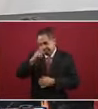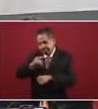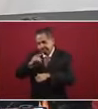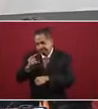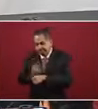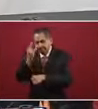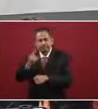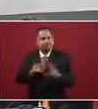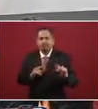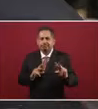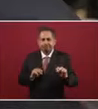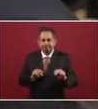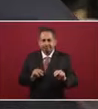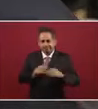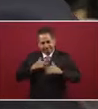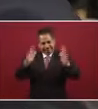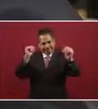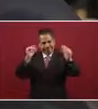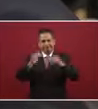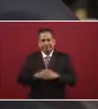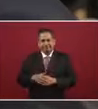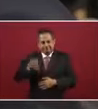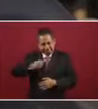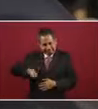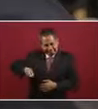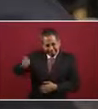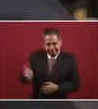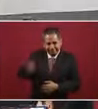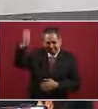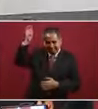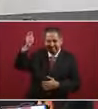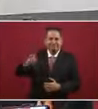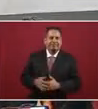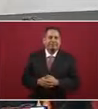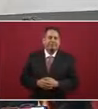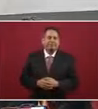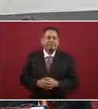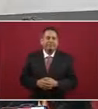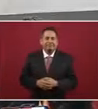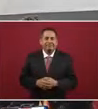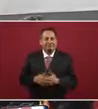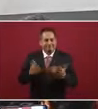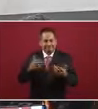fallar. Adiós, adiós. Y me canso ganso. Exactamente. Ya